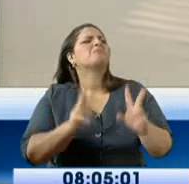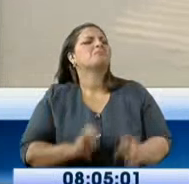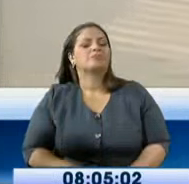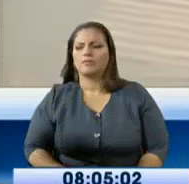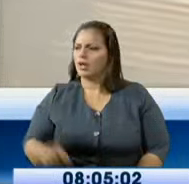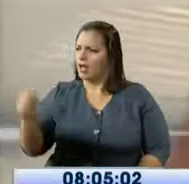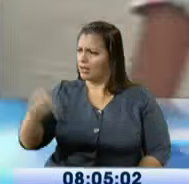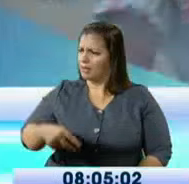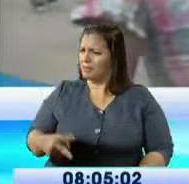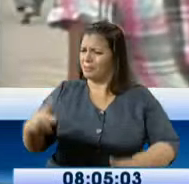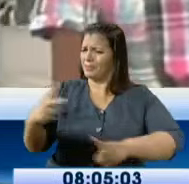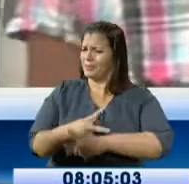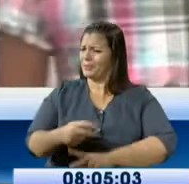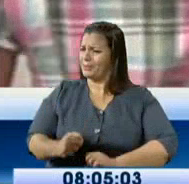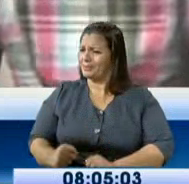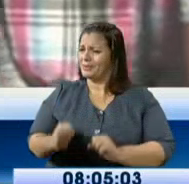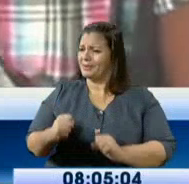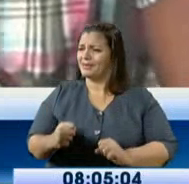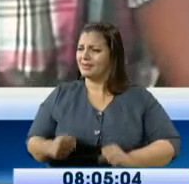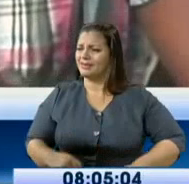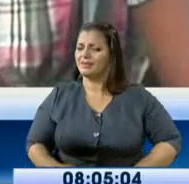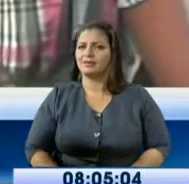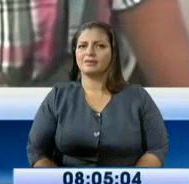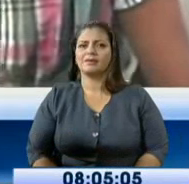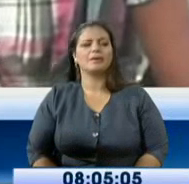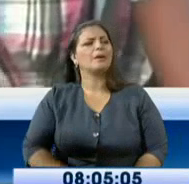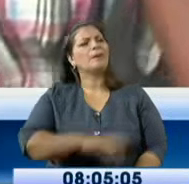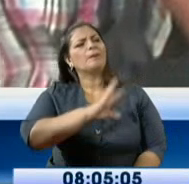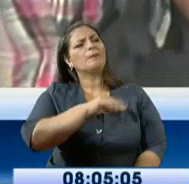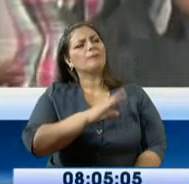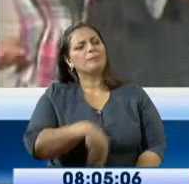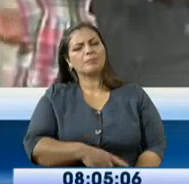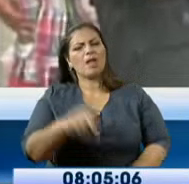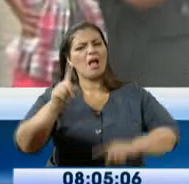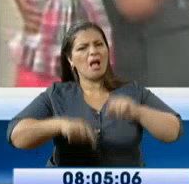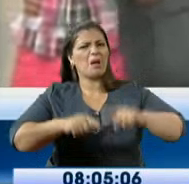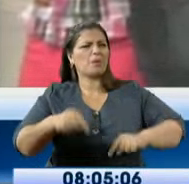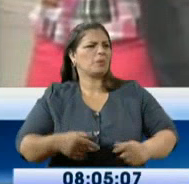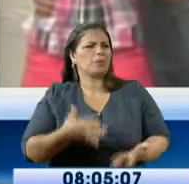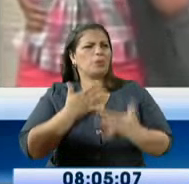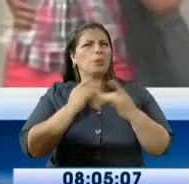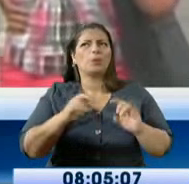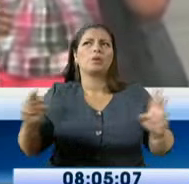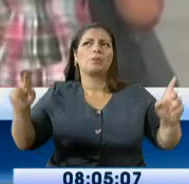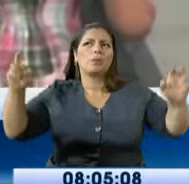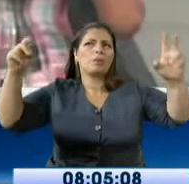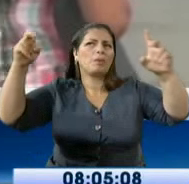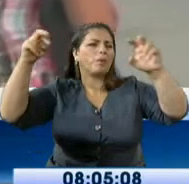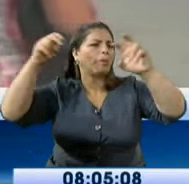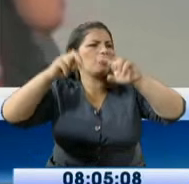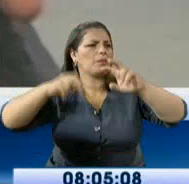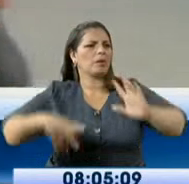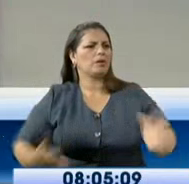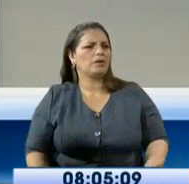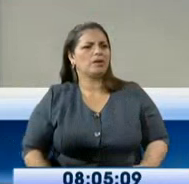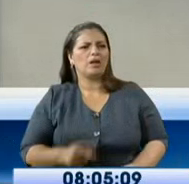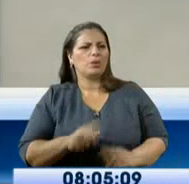Peligrosísimo eso aquí. Oye, con respecto a los peatones que insisten en cruzar por debajo del puente. Nadie pasa por ahí.